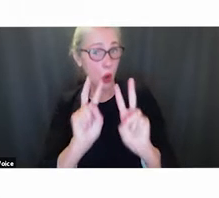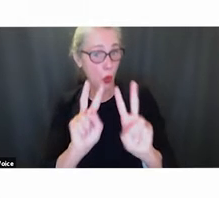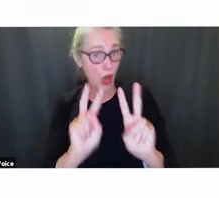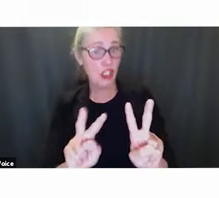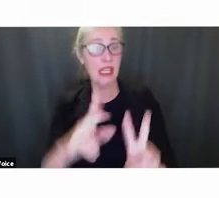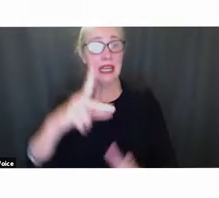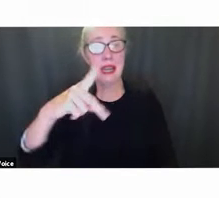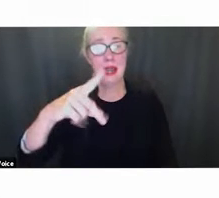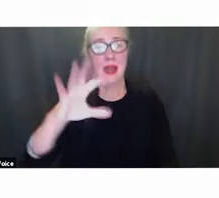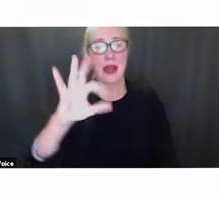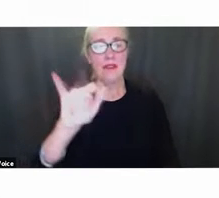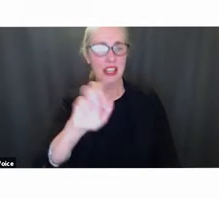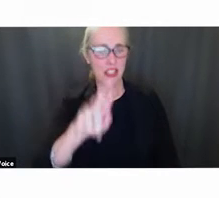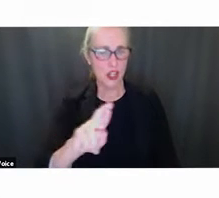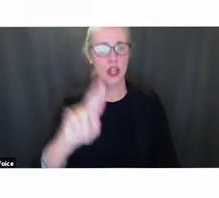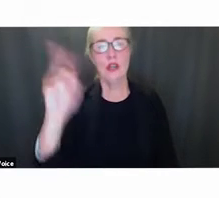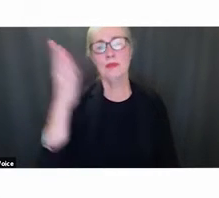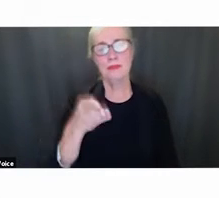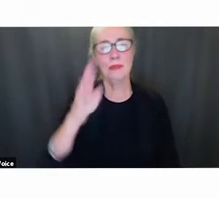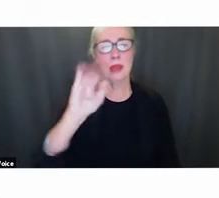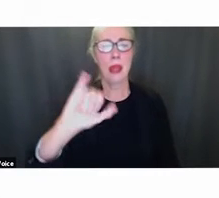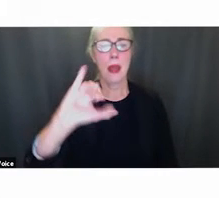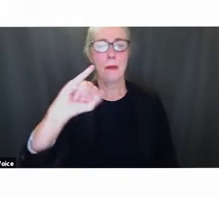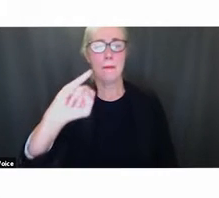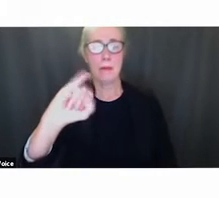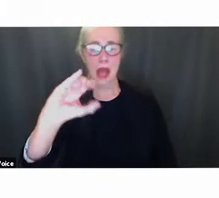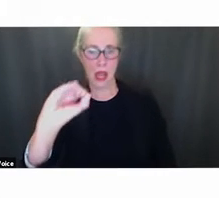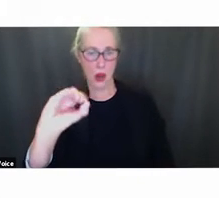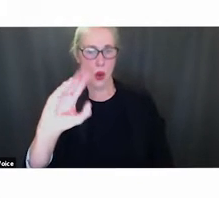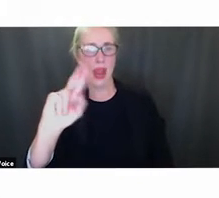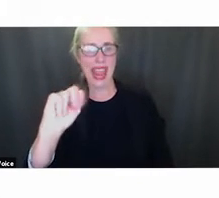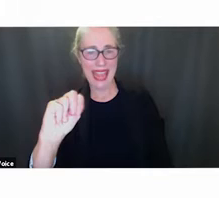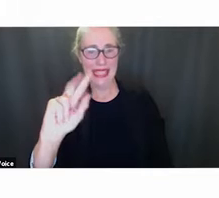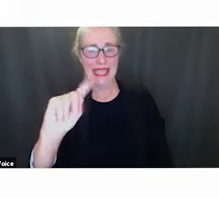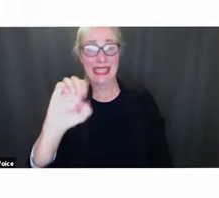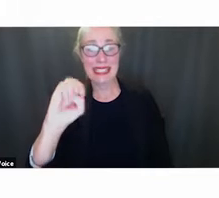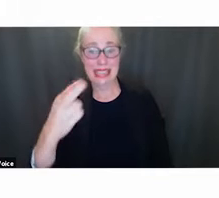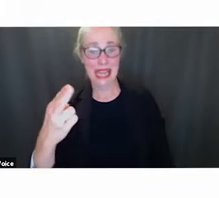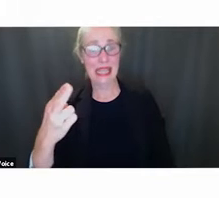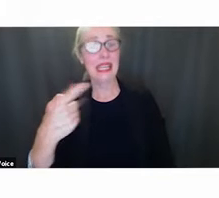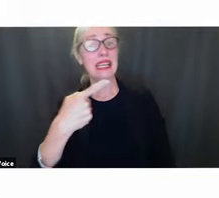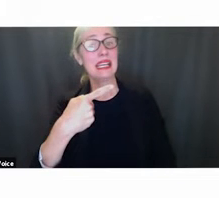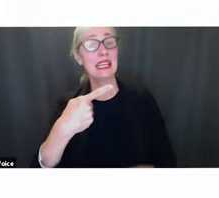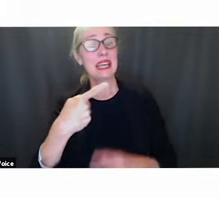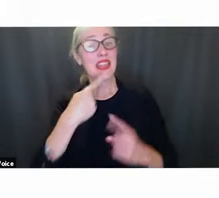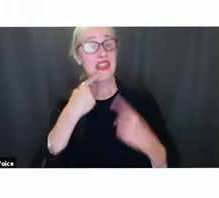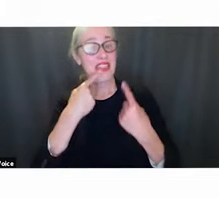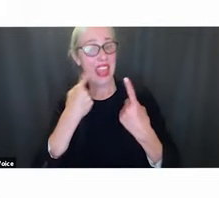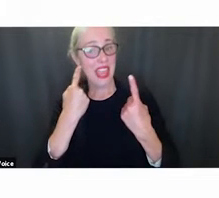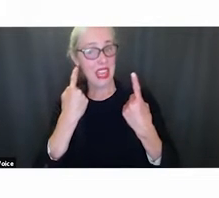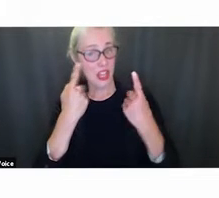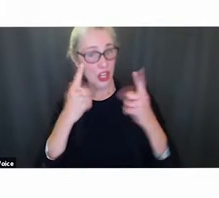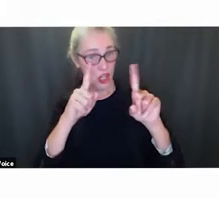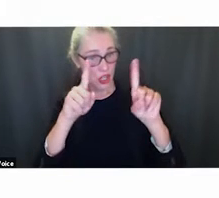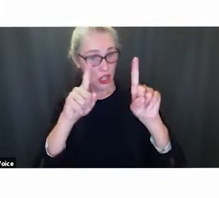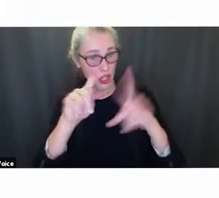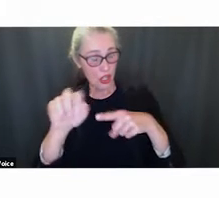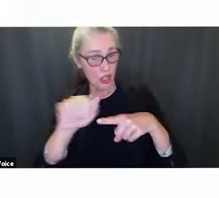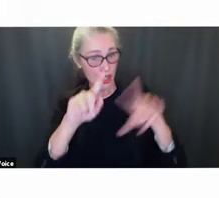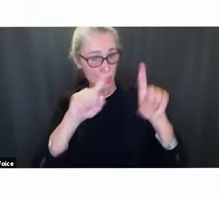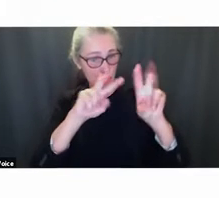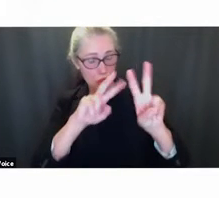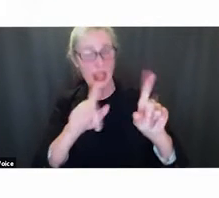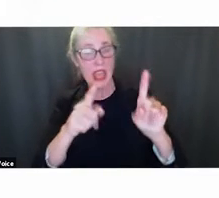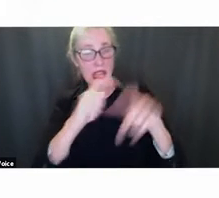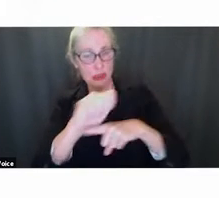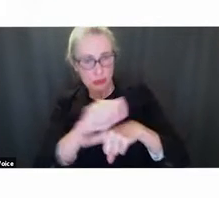que Pfizer y BioNTech anunciaron que hubo resultados muy positivos de